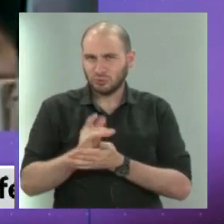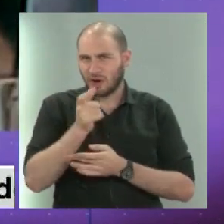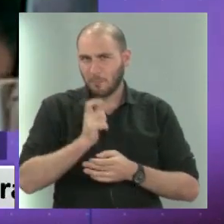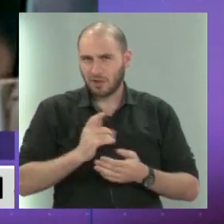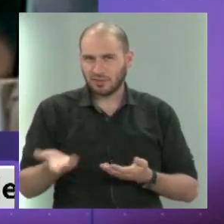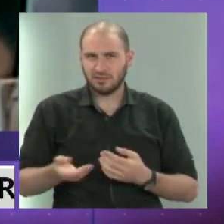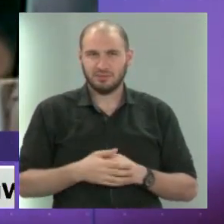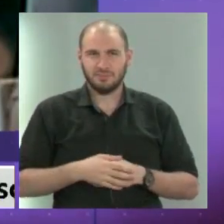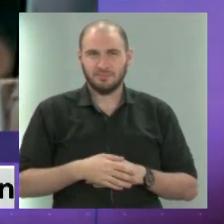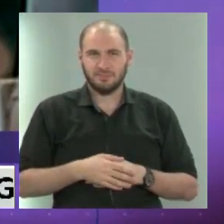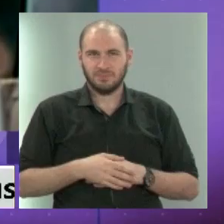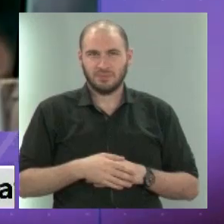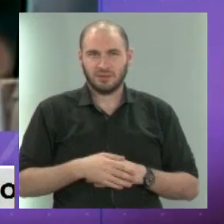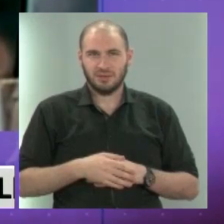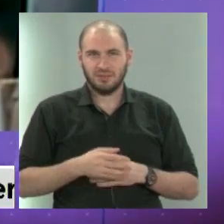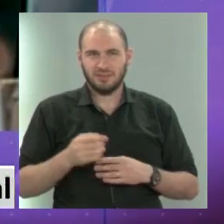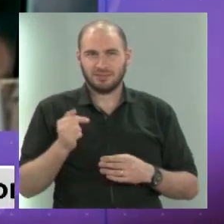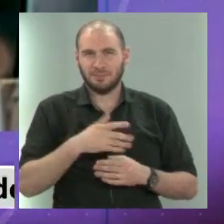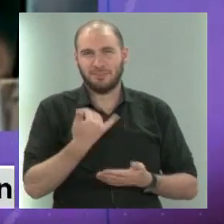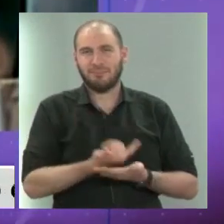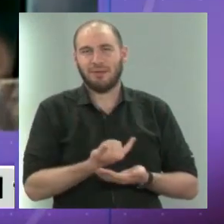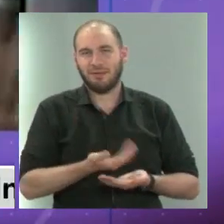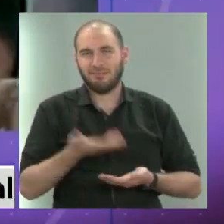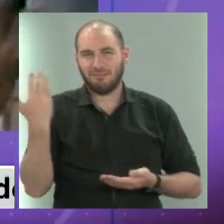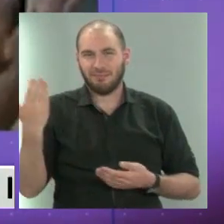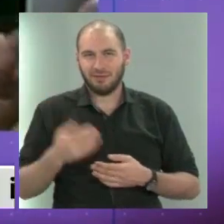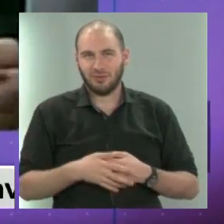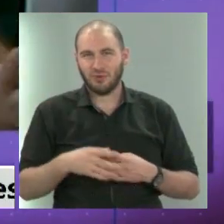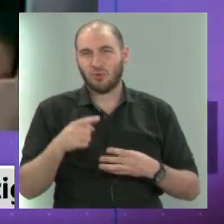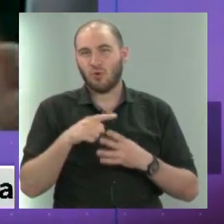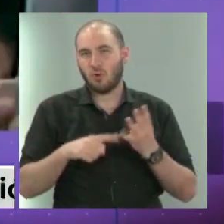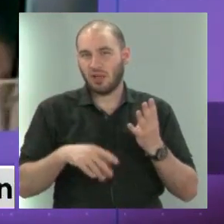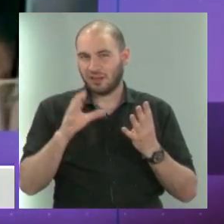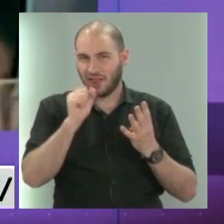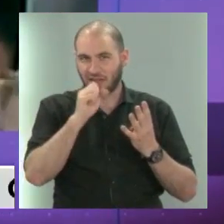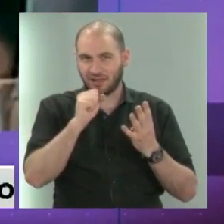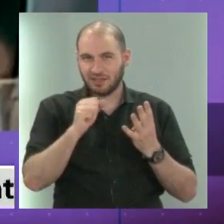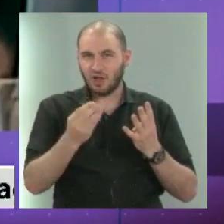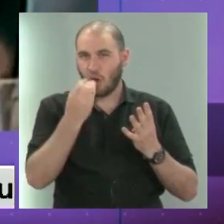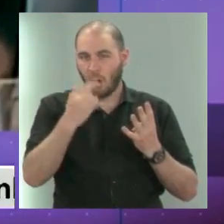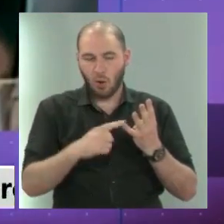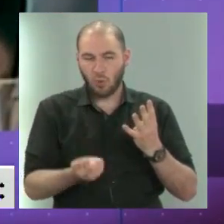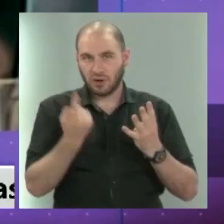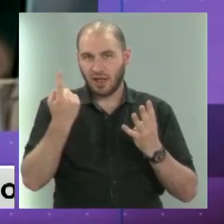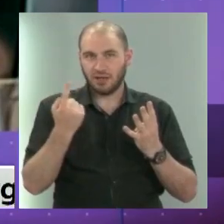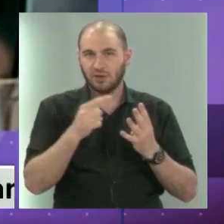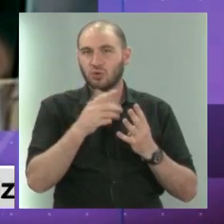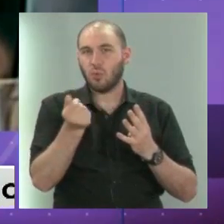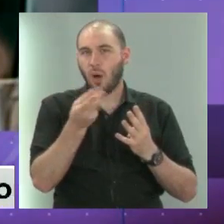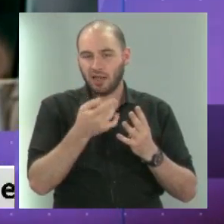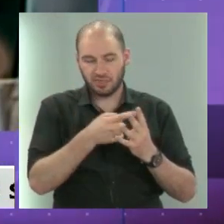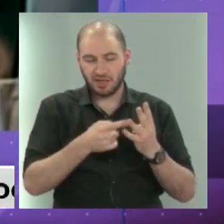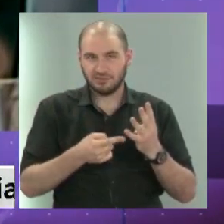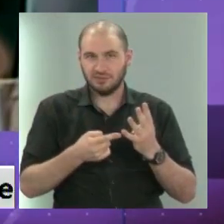problema, Kiko. Este está muy fácil, pues. Tengo 4 naranjas. Me como una. ¿Cuántas quedan?